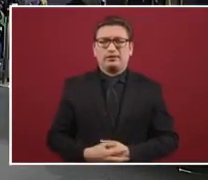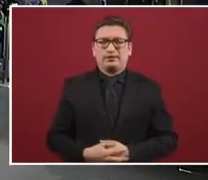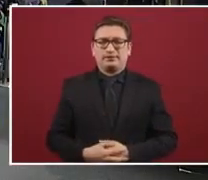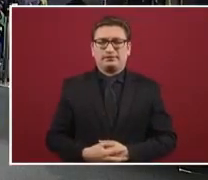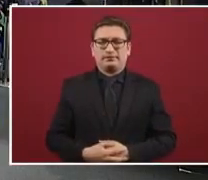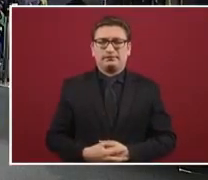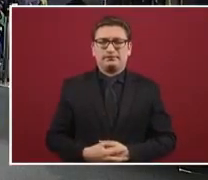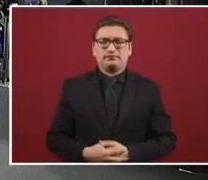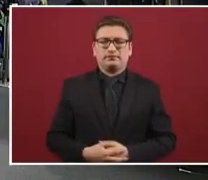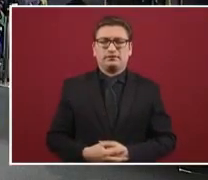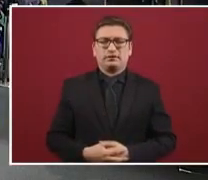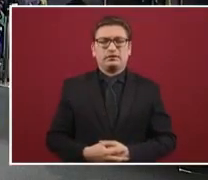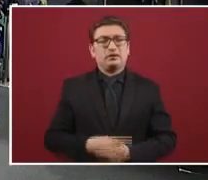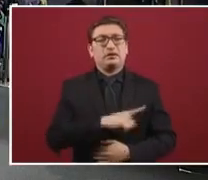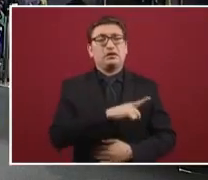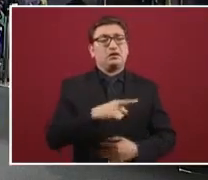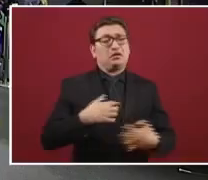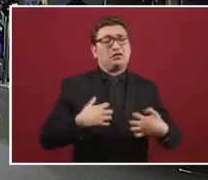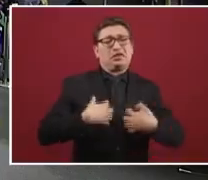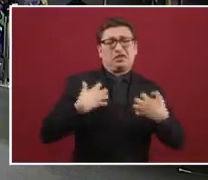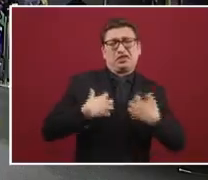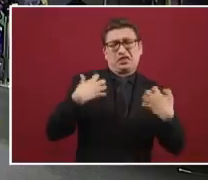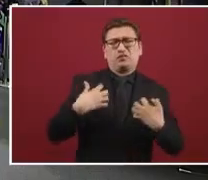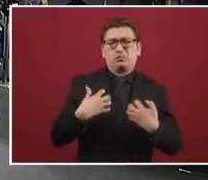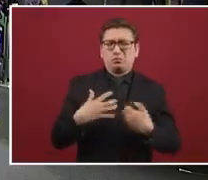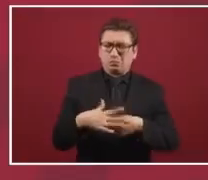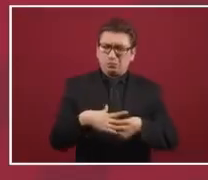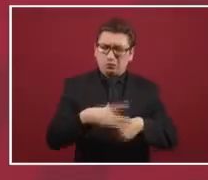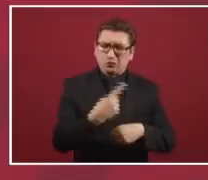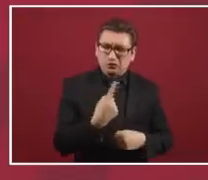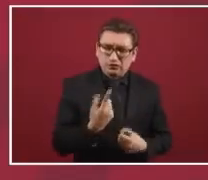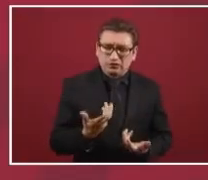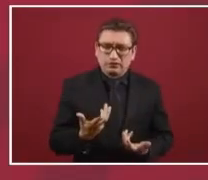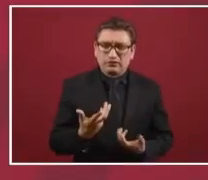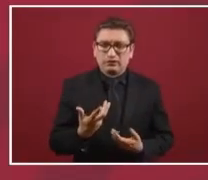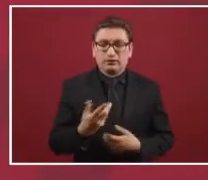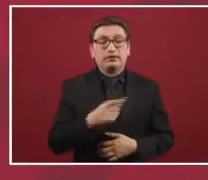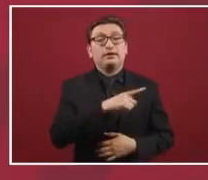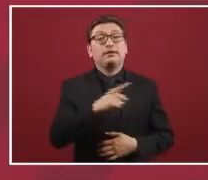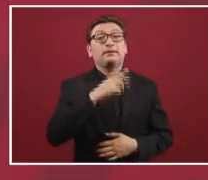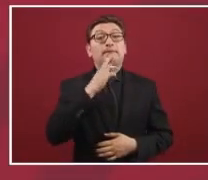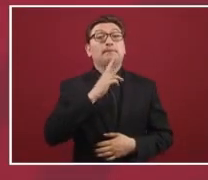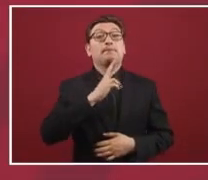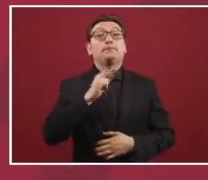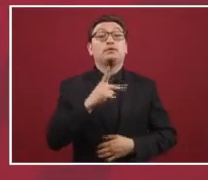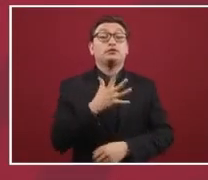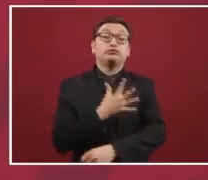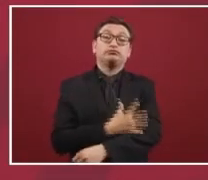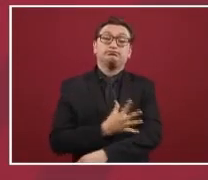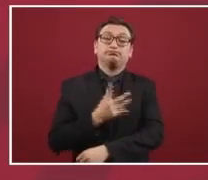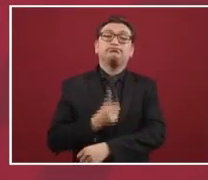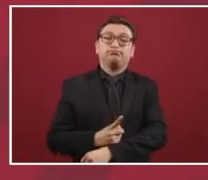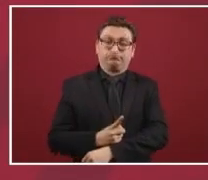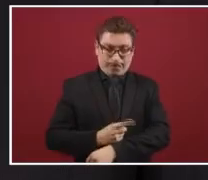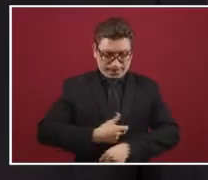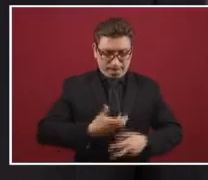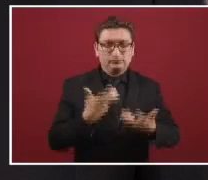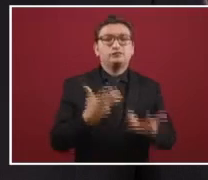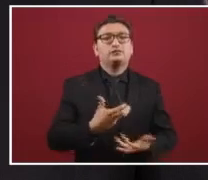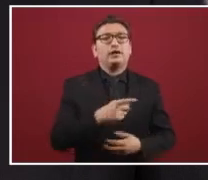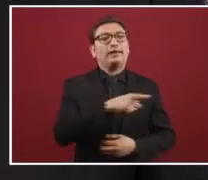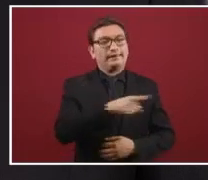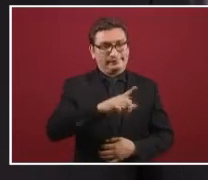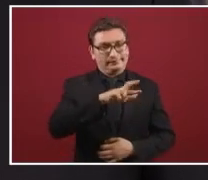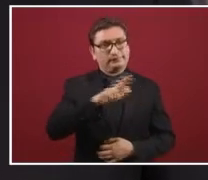¿por qué les da coraje y mejor no actúan con honestidad y